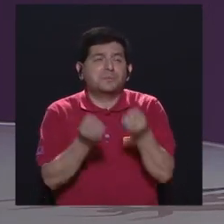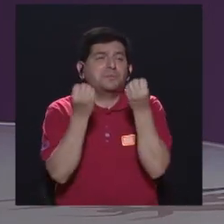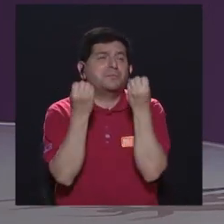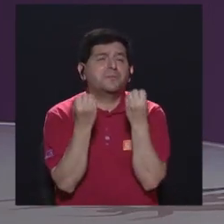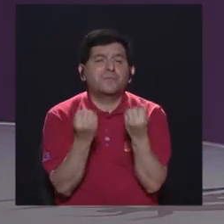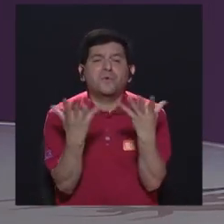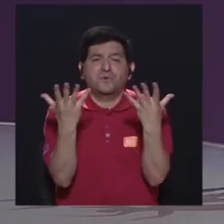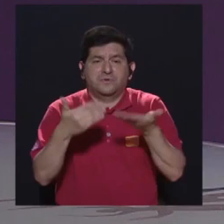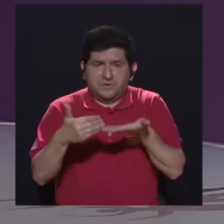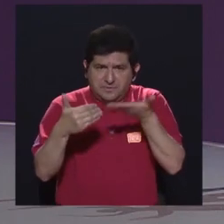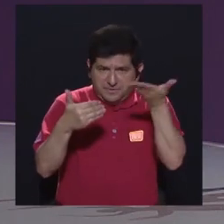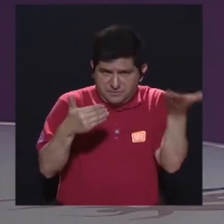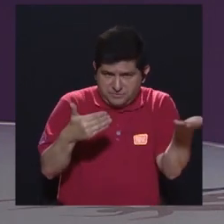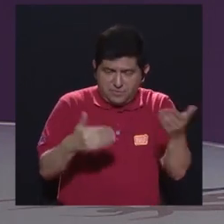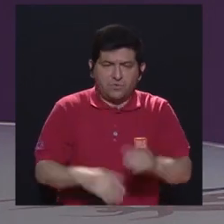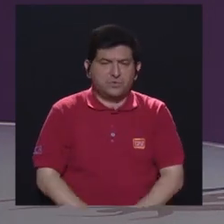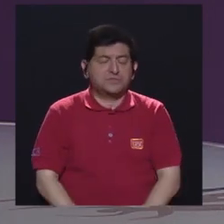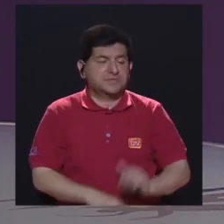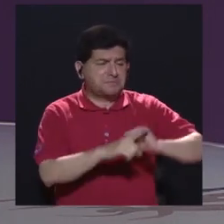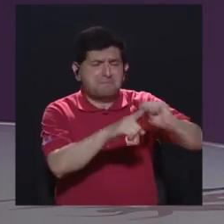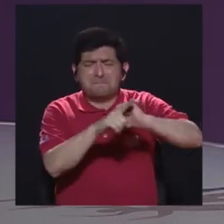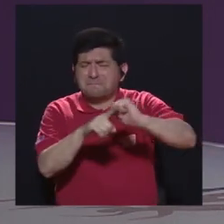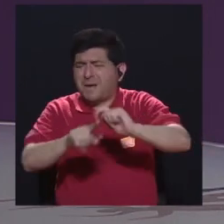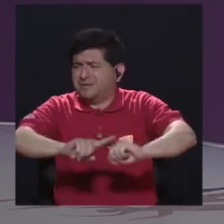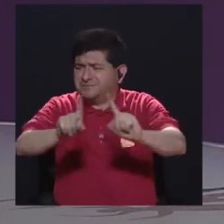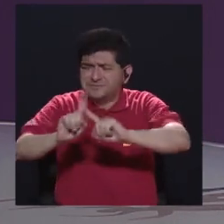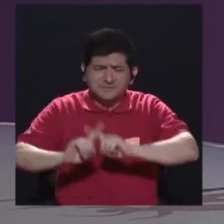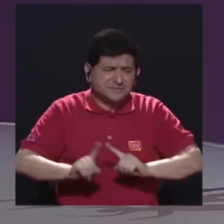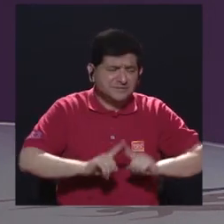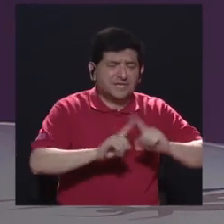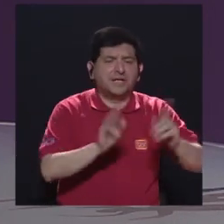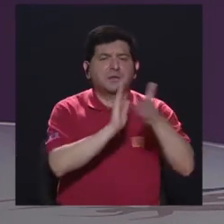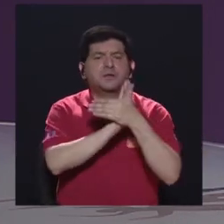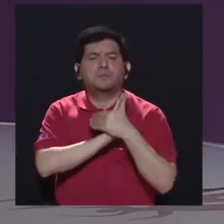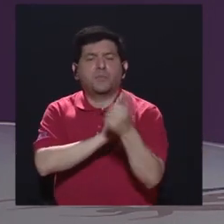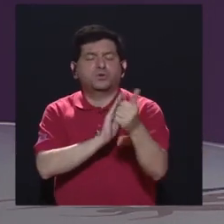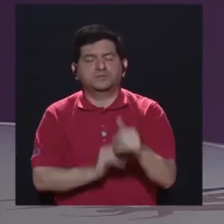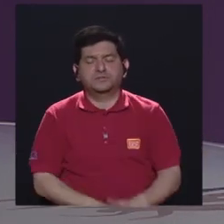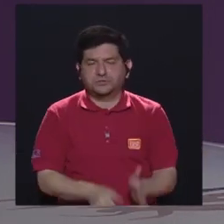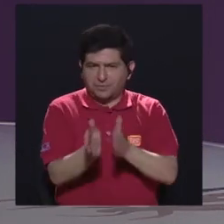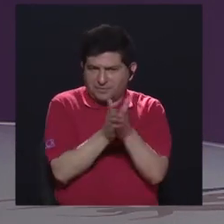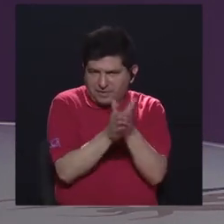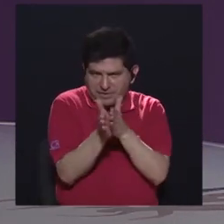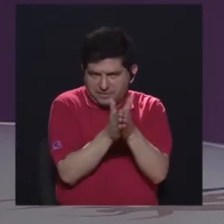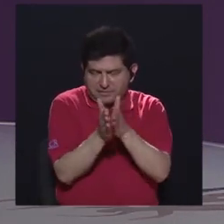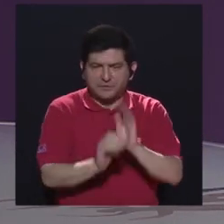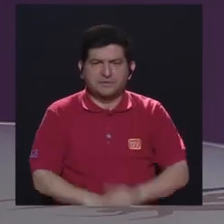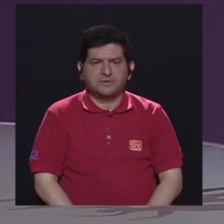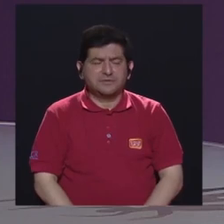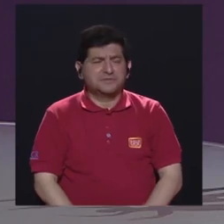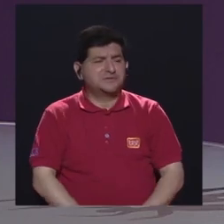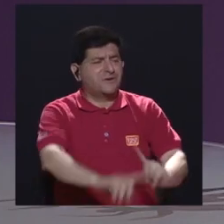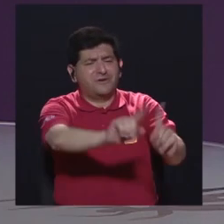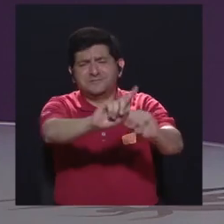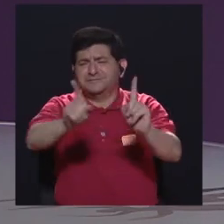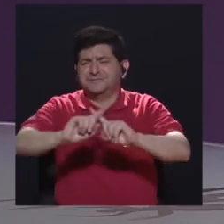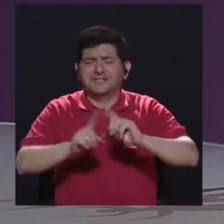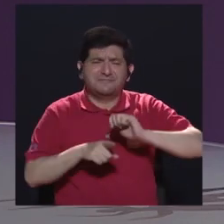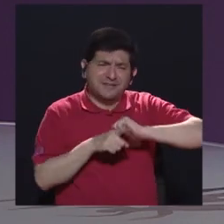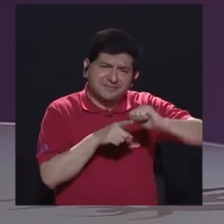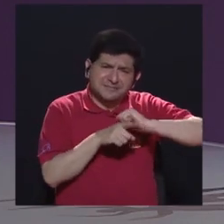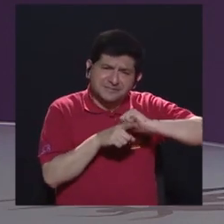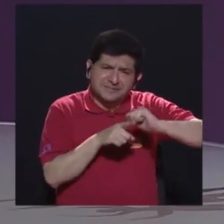infinito de cosas o de prácticas por potenciar y explotar, porque son como un montón de